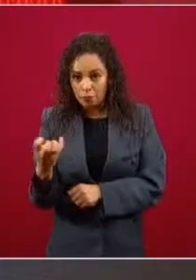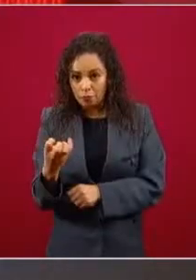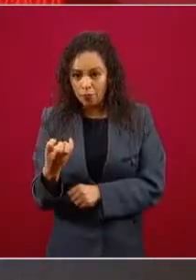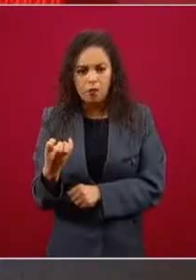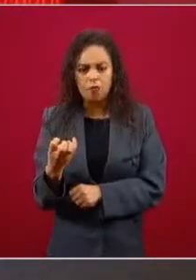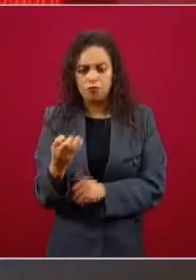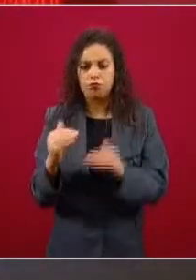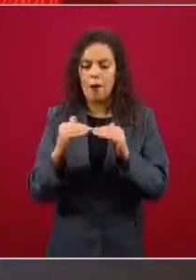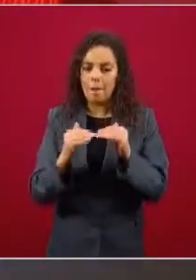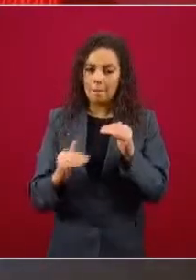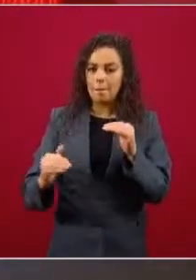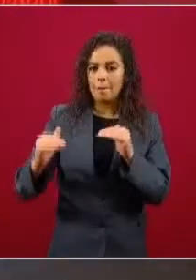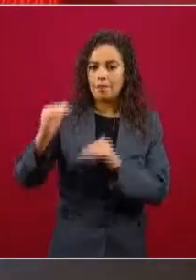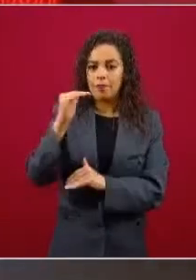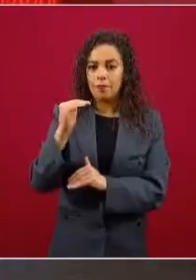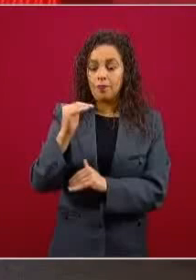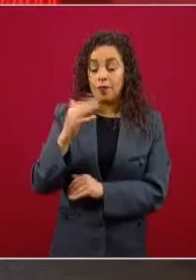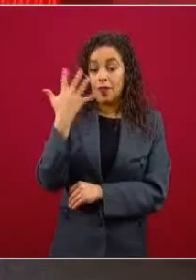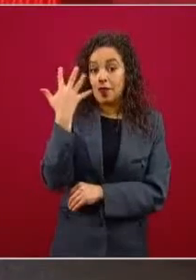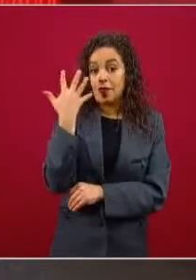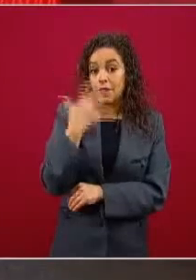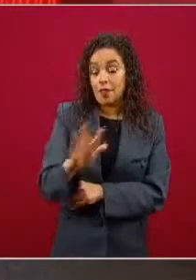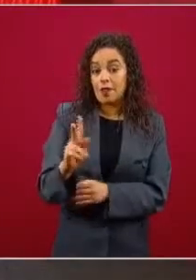elevara 10 veces